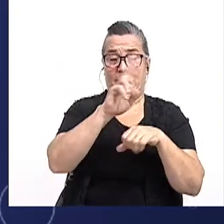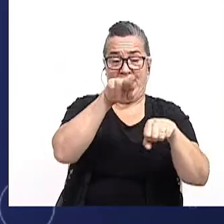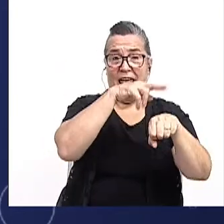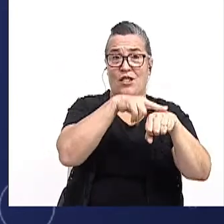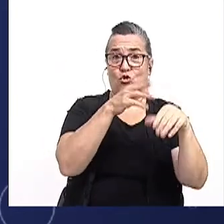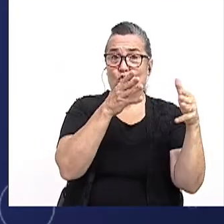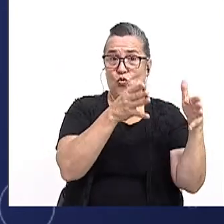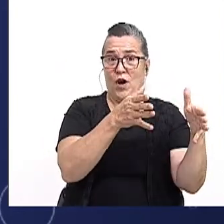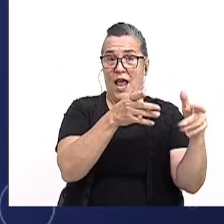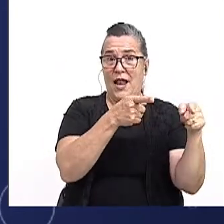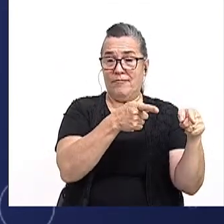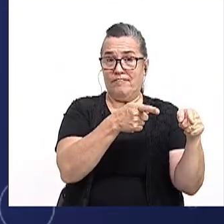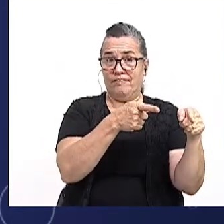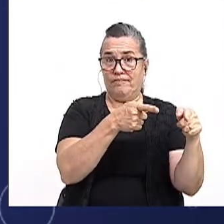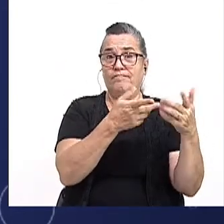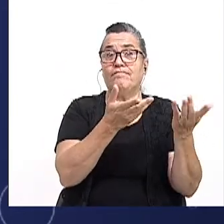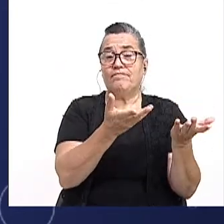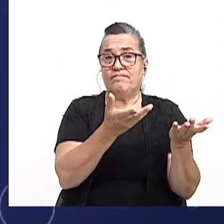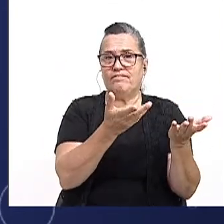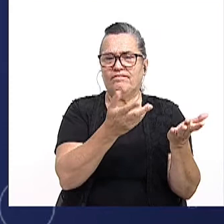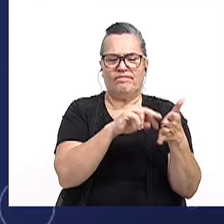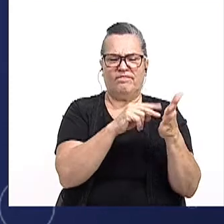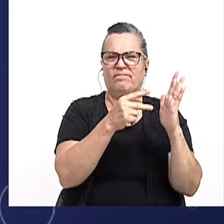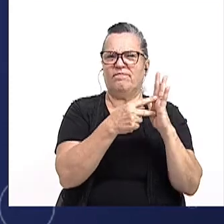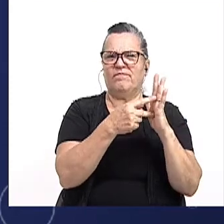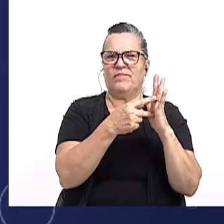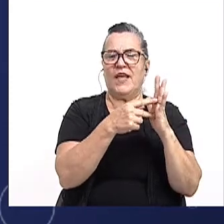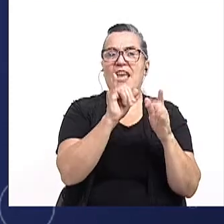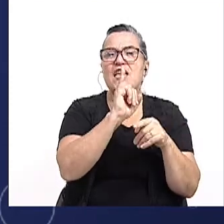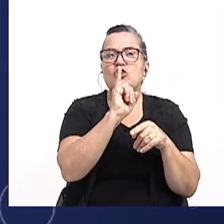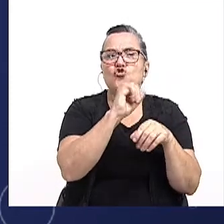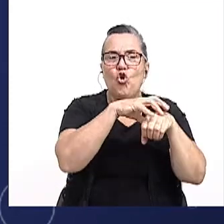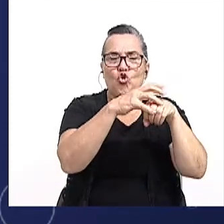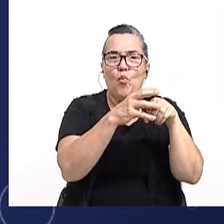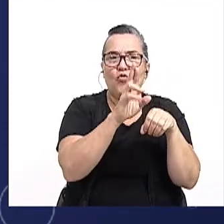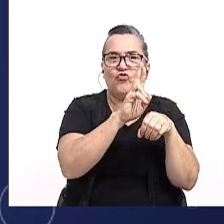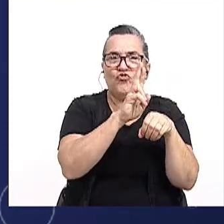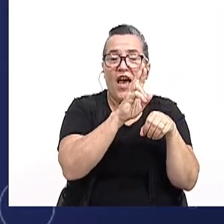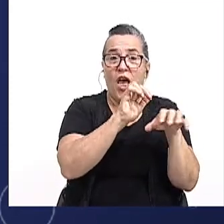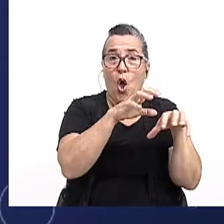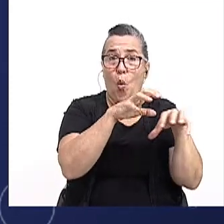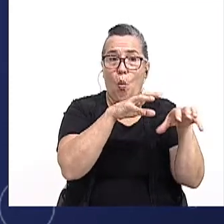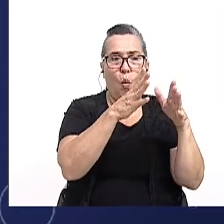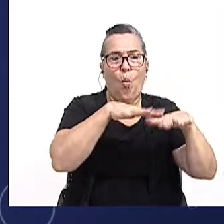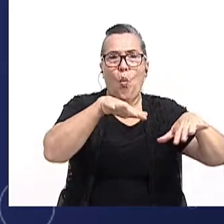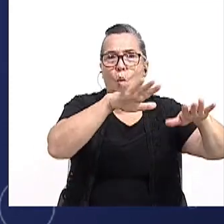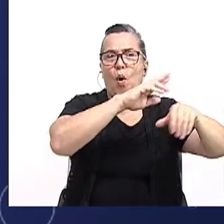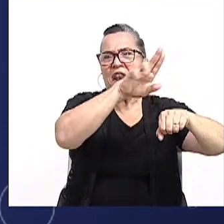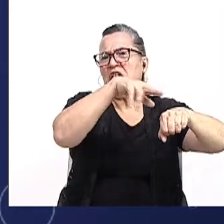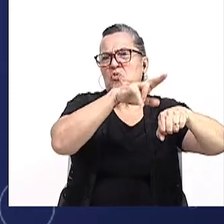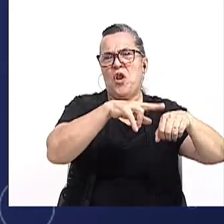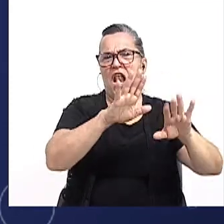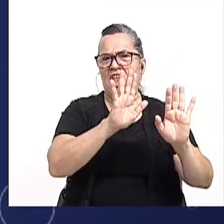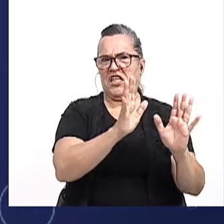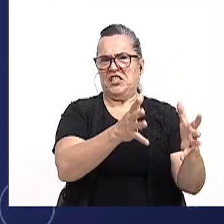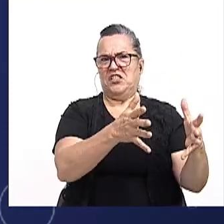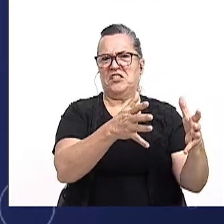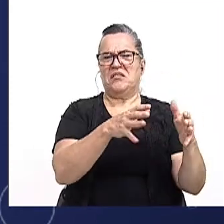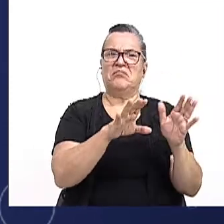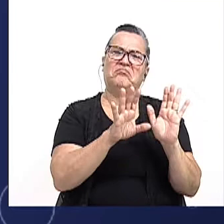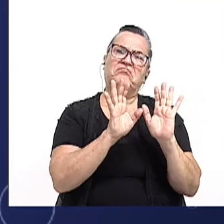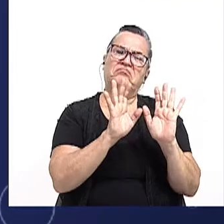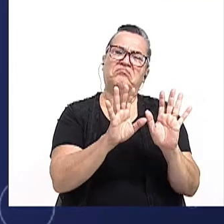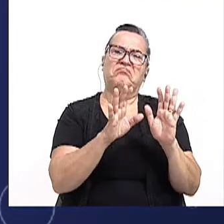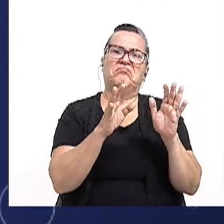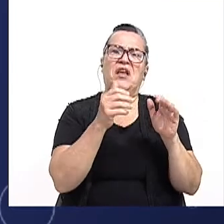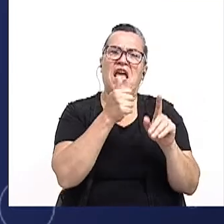radiactividad natural se define como aquellos isótopos radiactivos que se encuentran en la naturaleza, es decir,